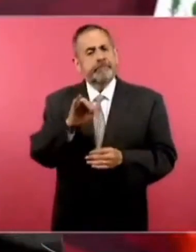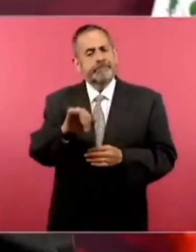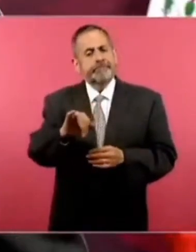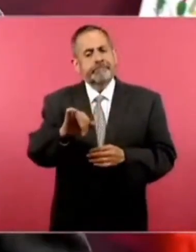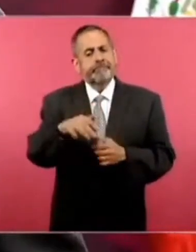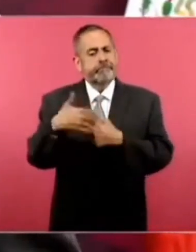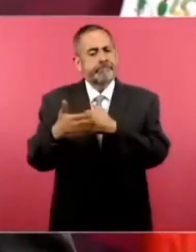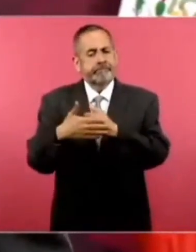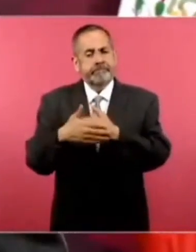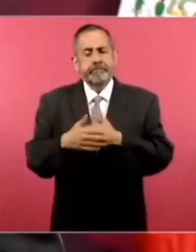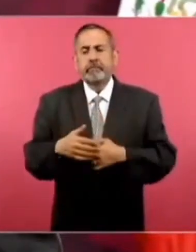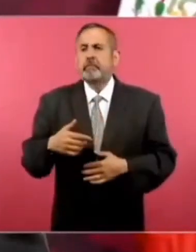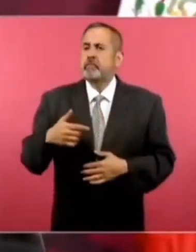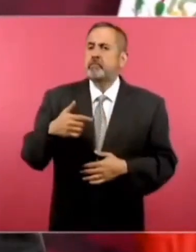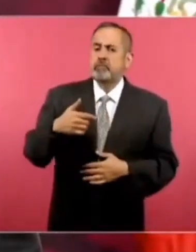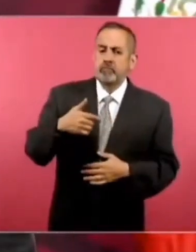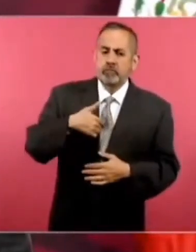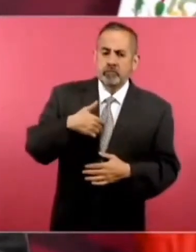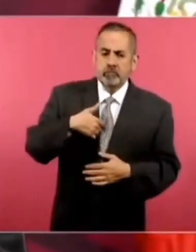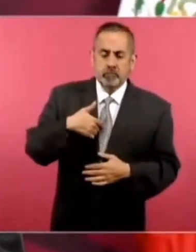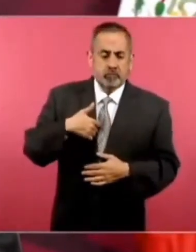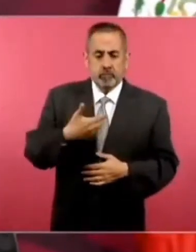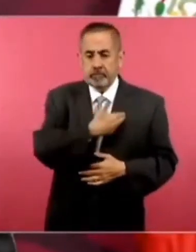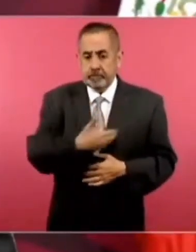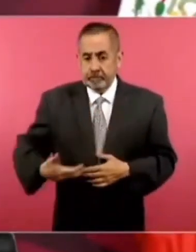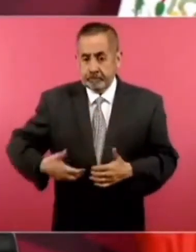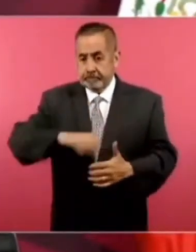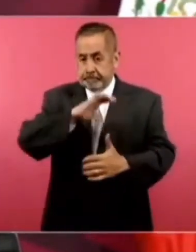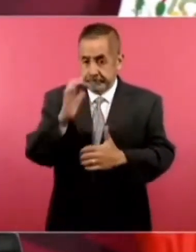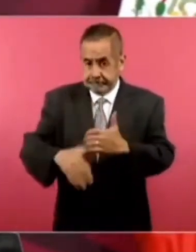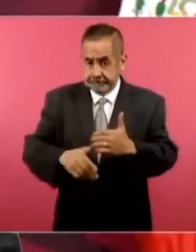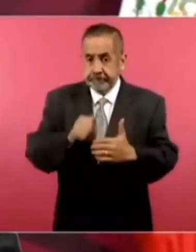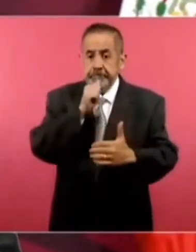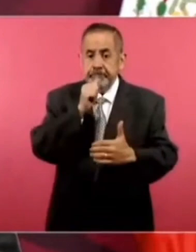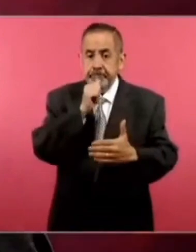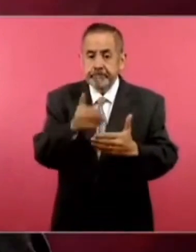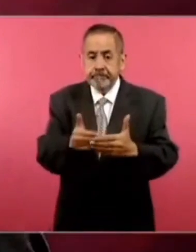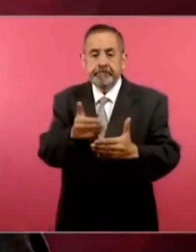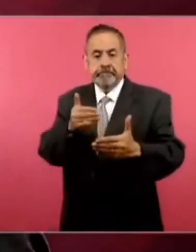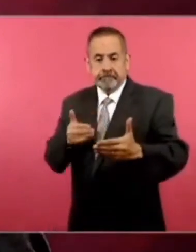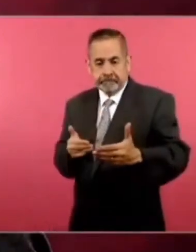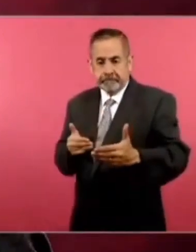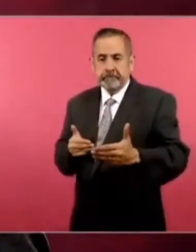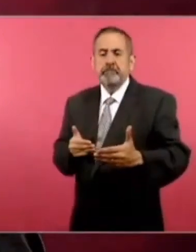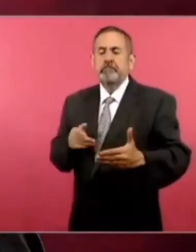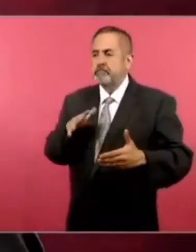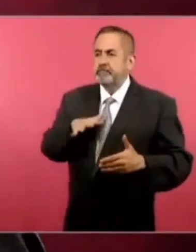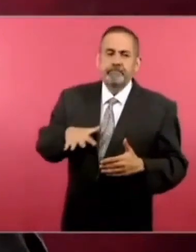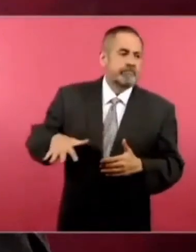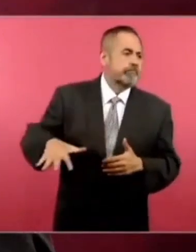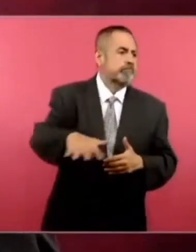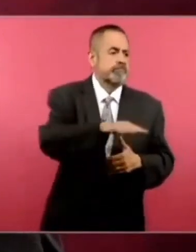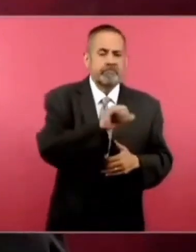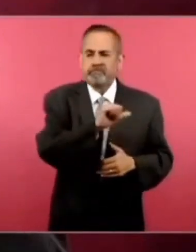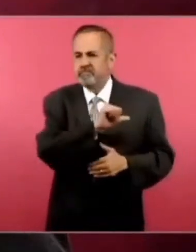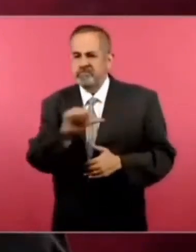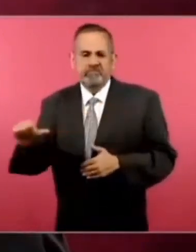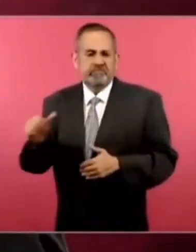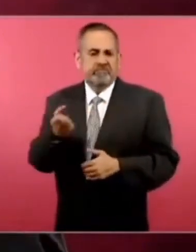que antes de que termine mi mandato vamos a tener un sistema de salud pública